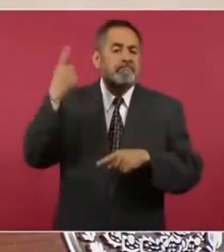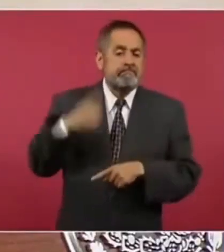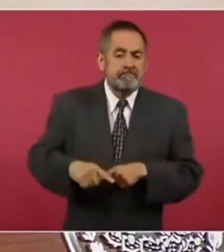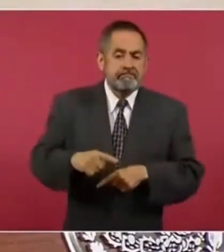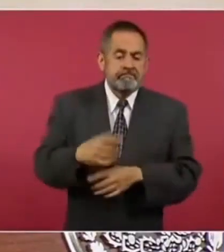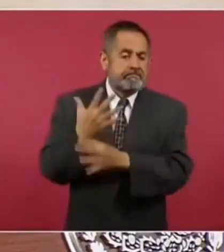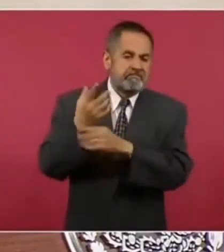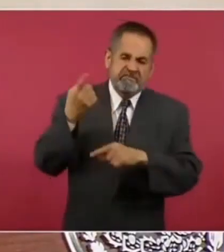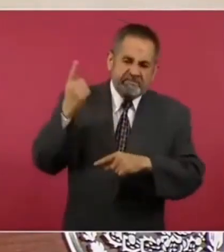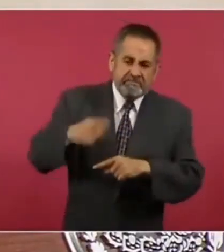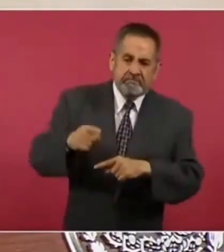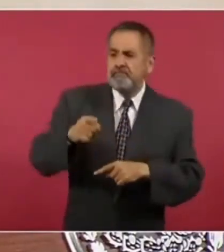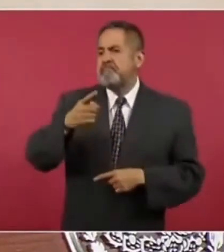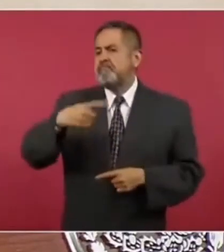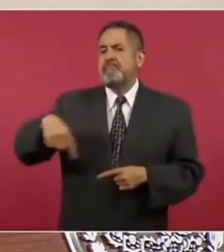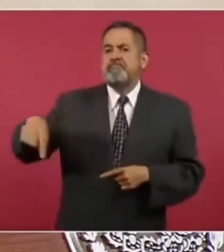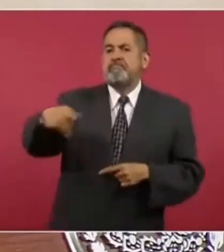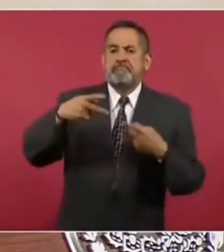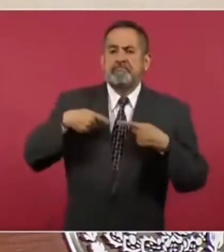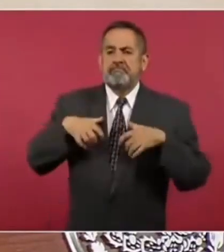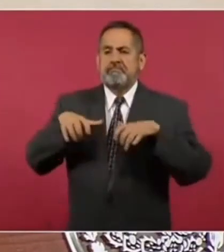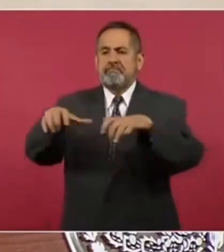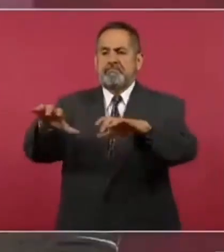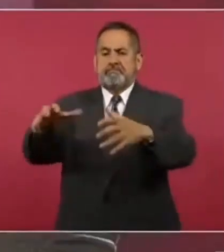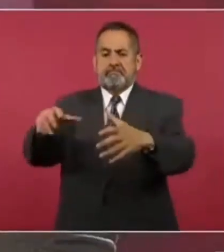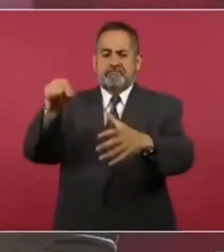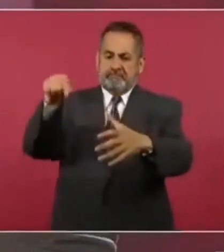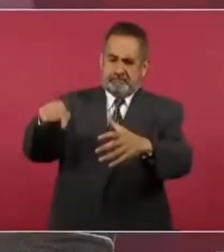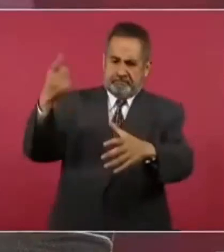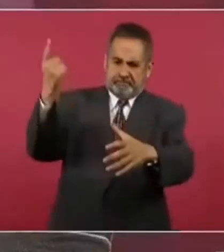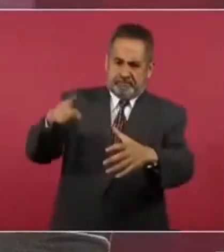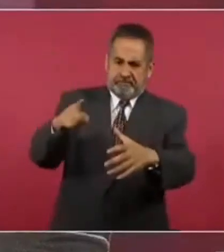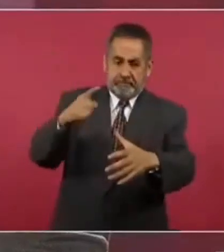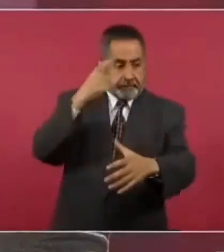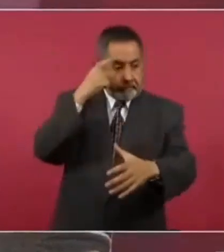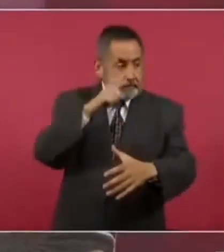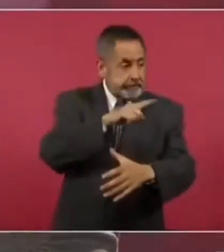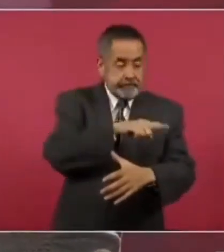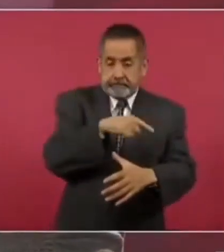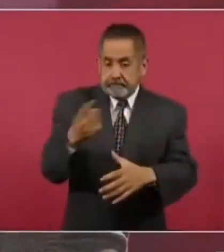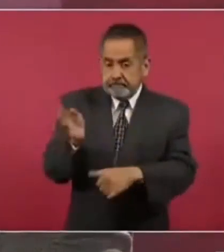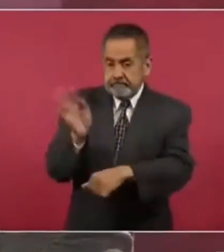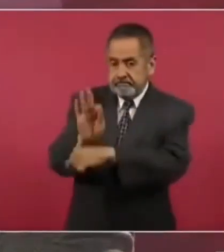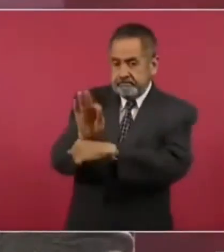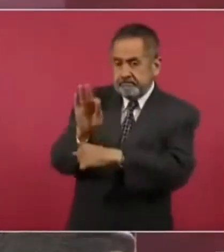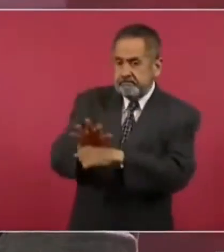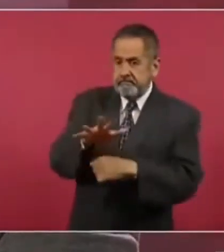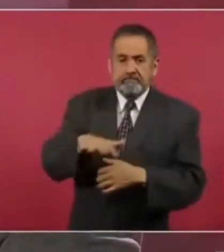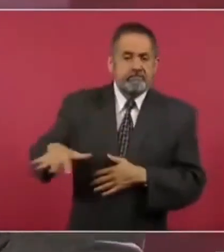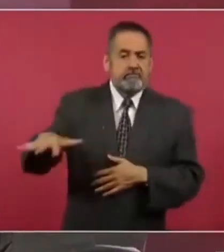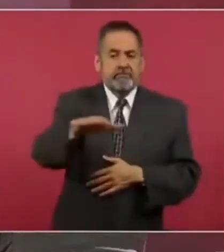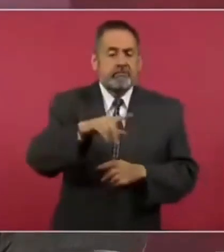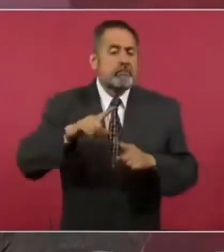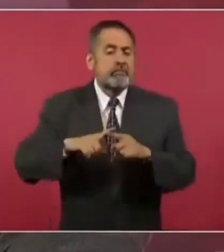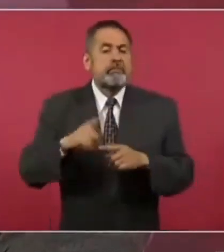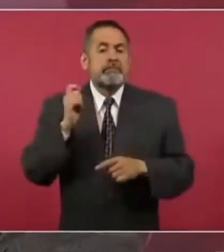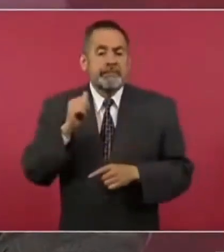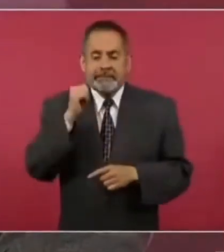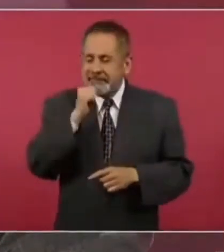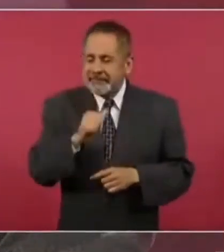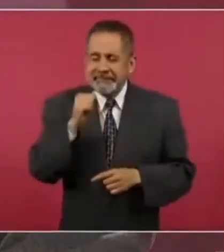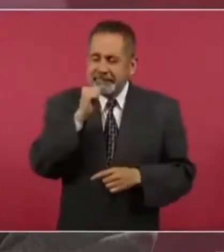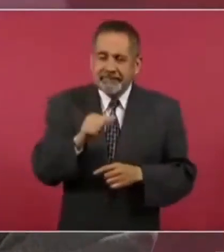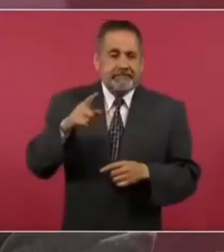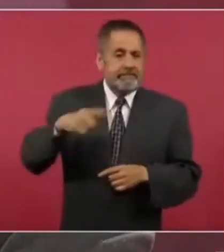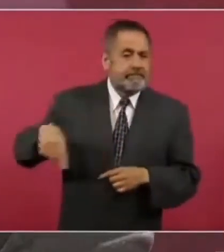pueblo y se instituye para su beneficio. Y el pueblo tiene en todo